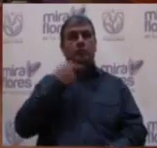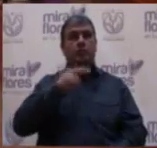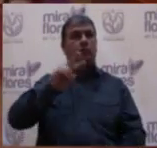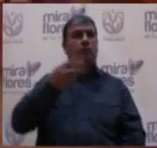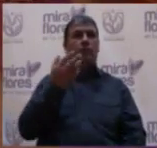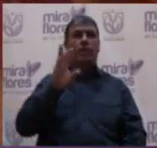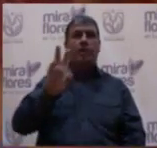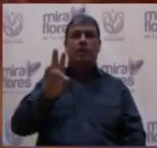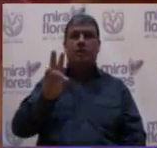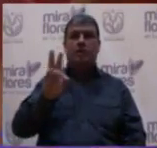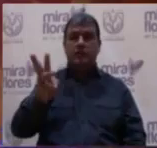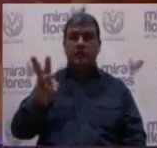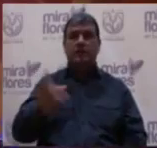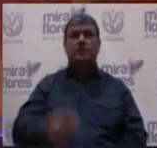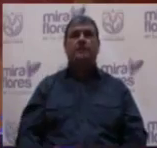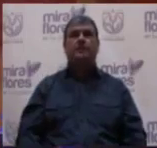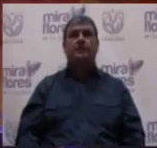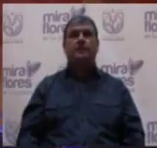año 2016.